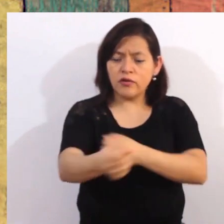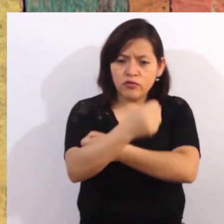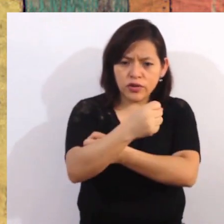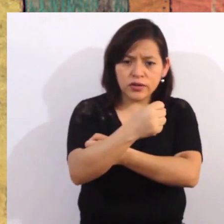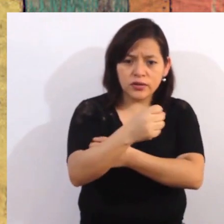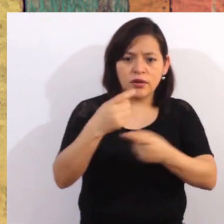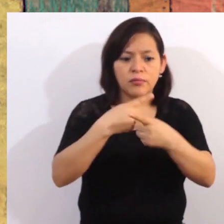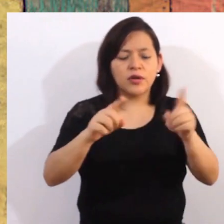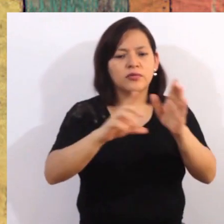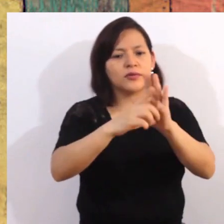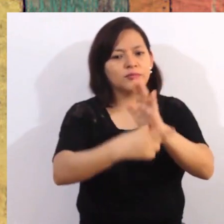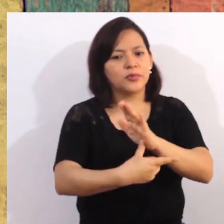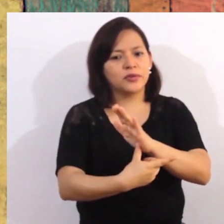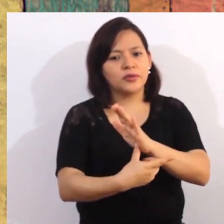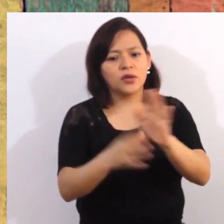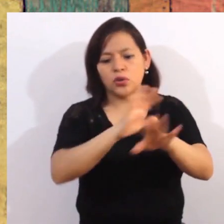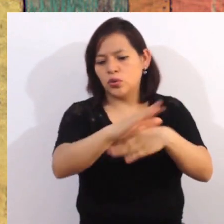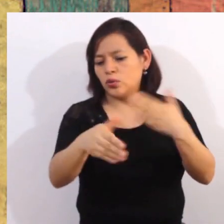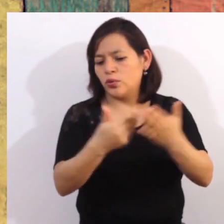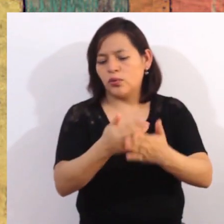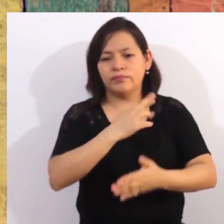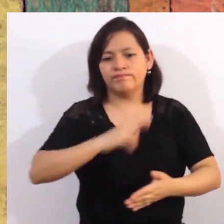persa tuvo un declive a partir de él.